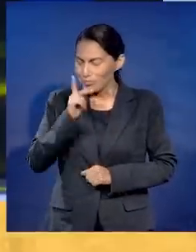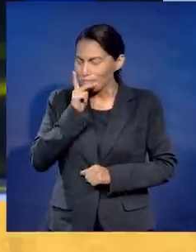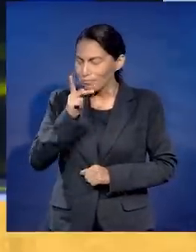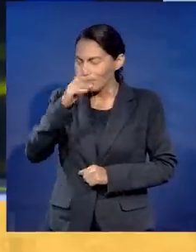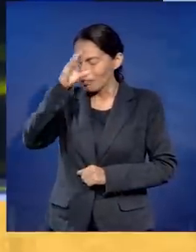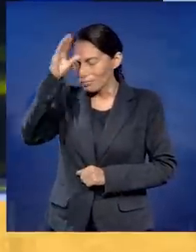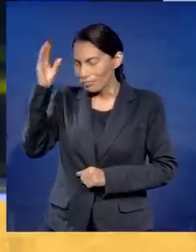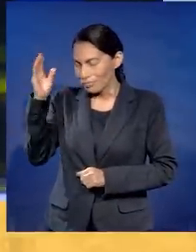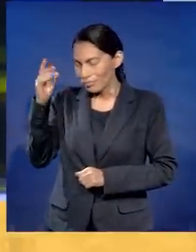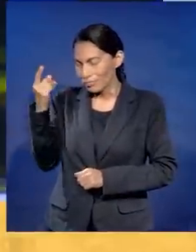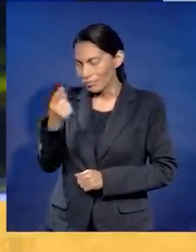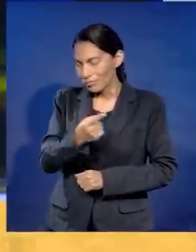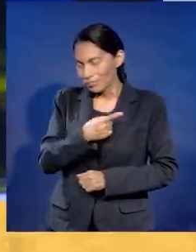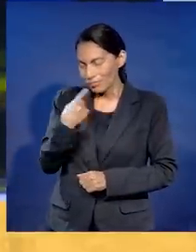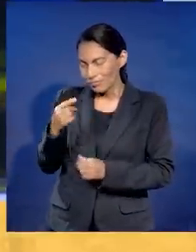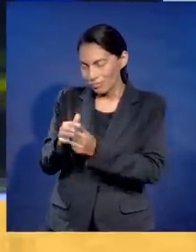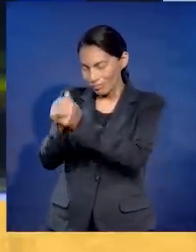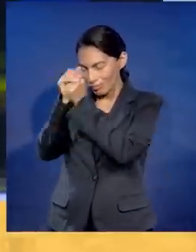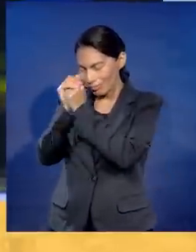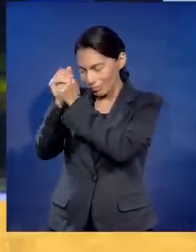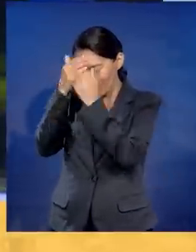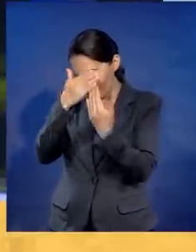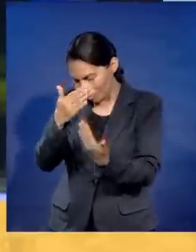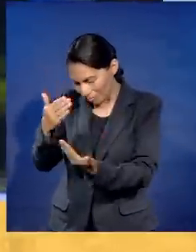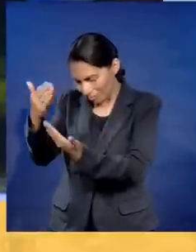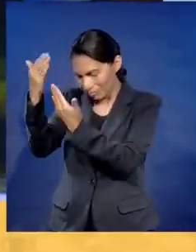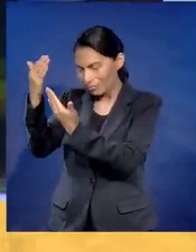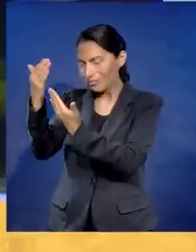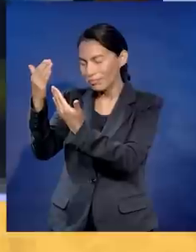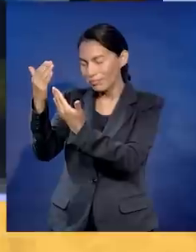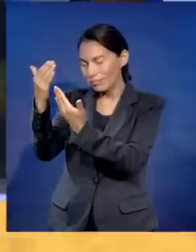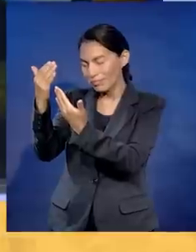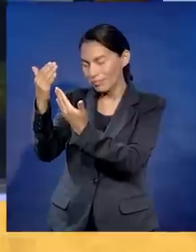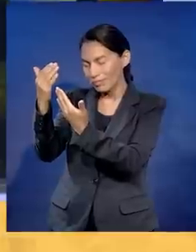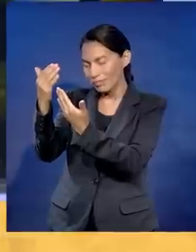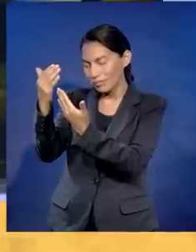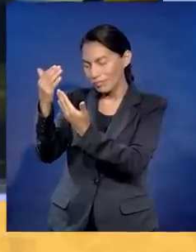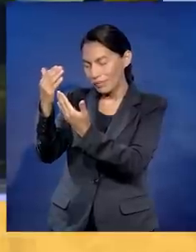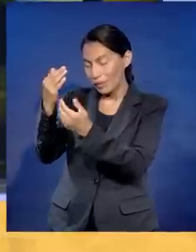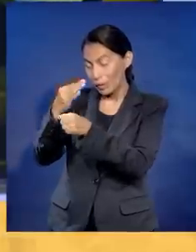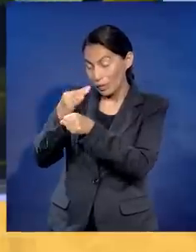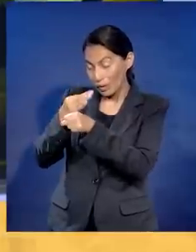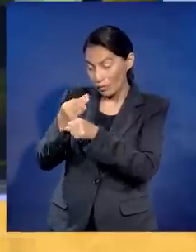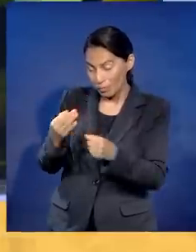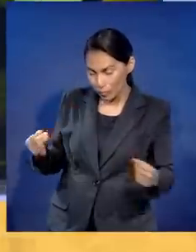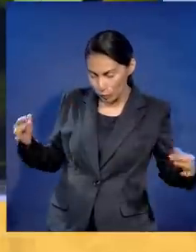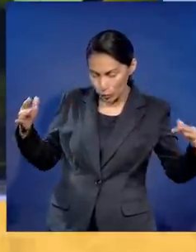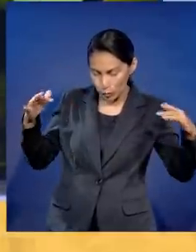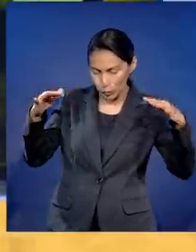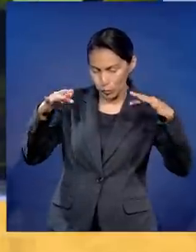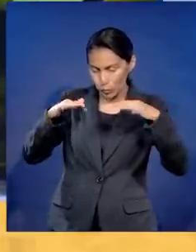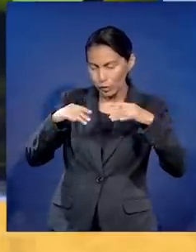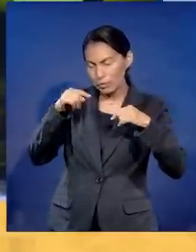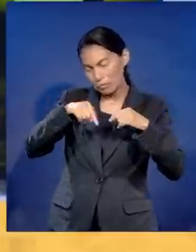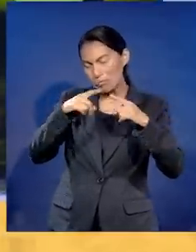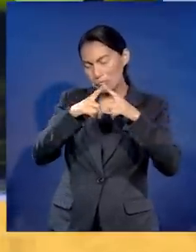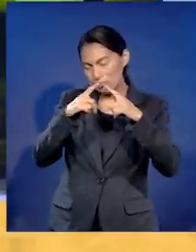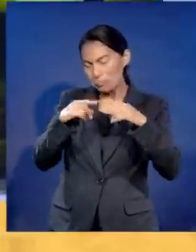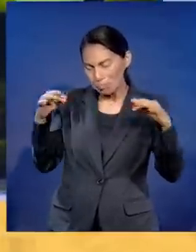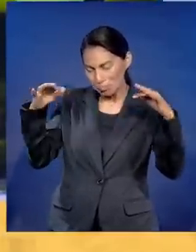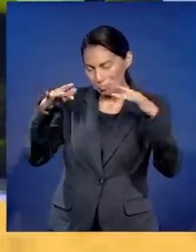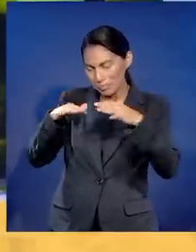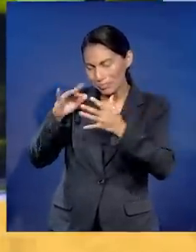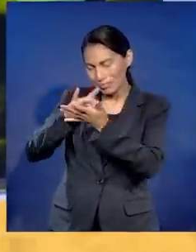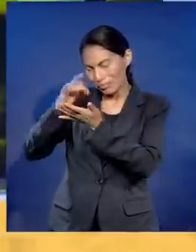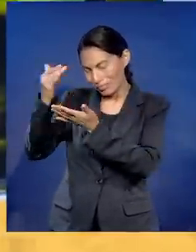Oramos juntos. Padre Celestial, alabado sea tu nombre. Muchas gracias, porque podemos volver al templo una vez más.